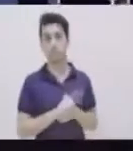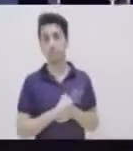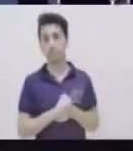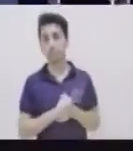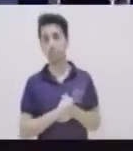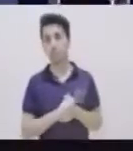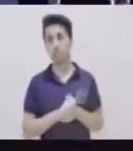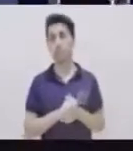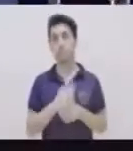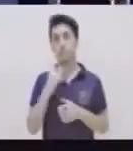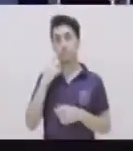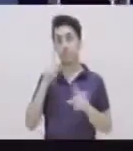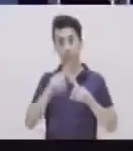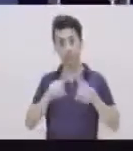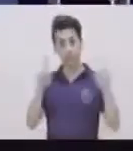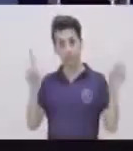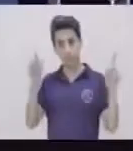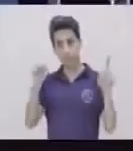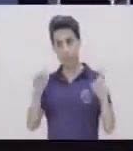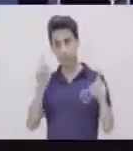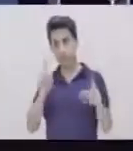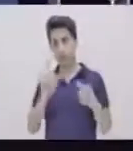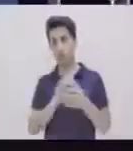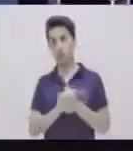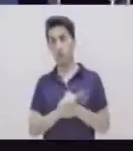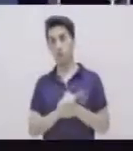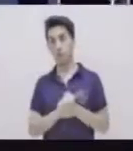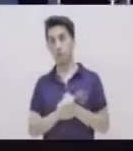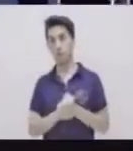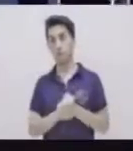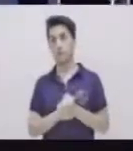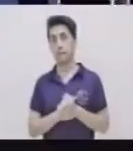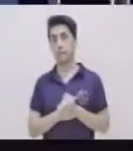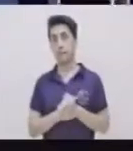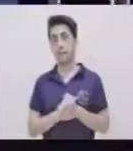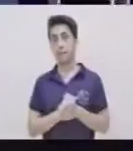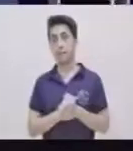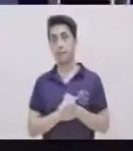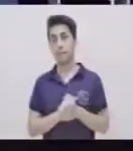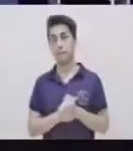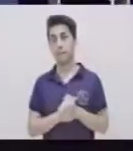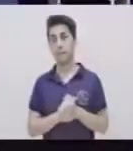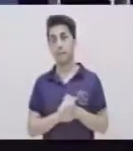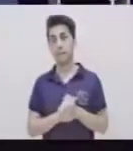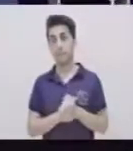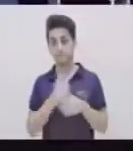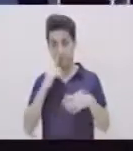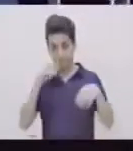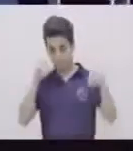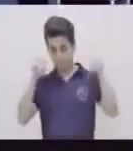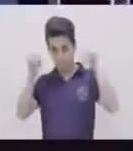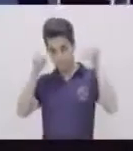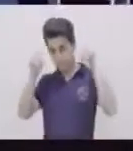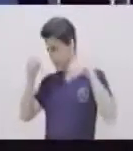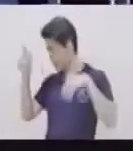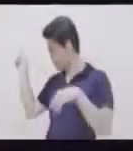cordero. Eso hace que tengan un color diferente y si se dan cuenta acá en esto que llamamos tiracuerdas, solo